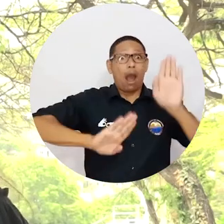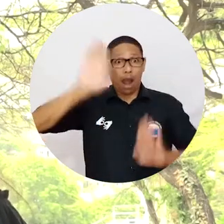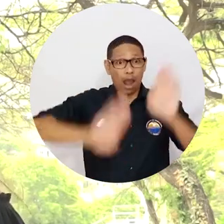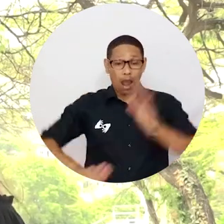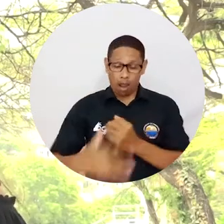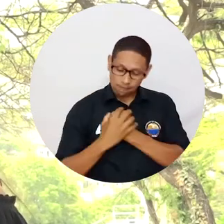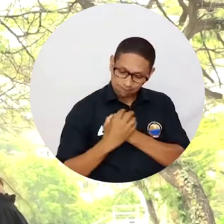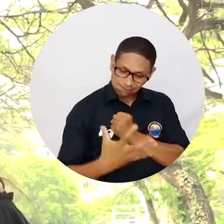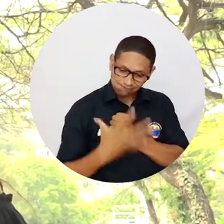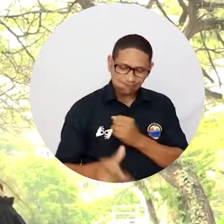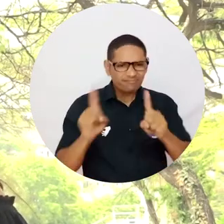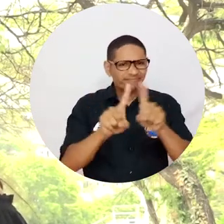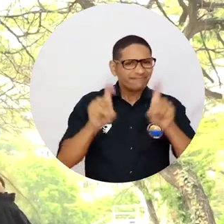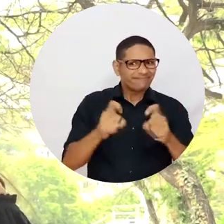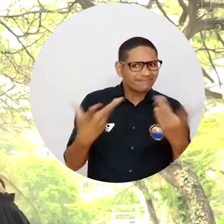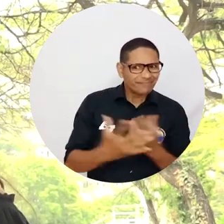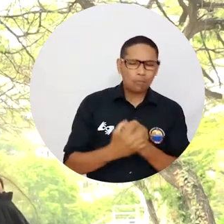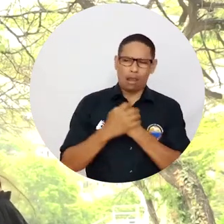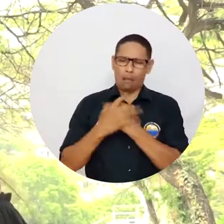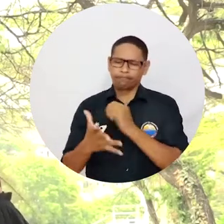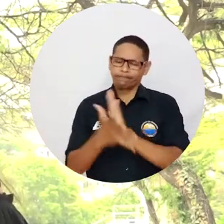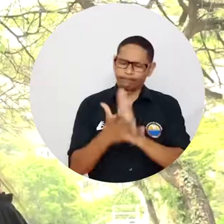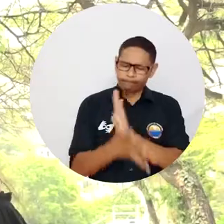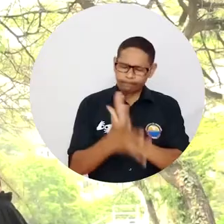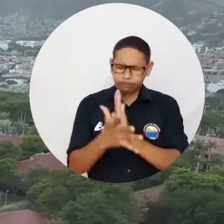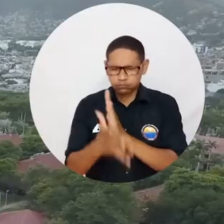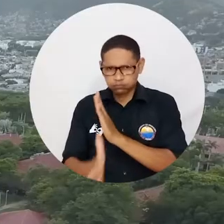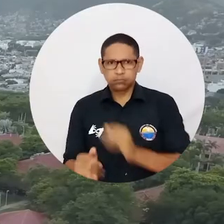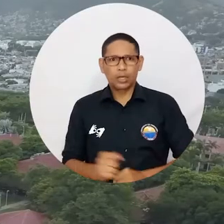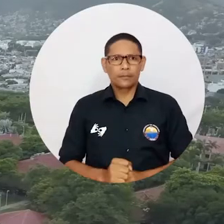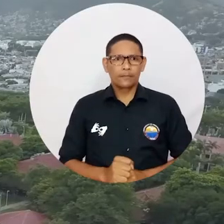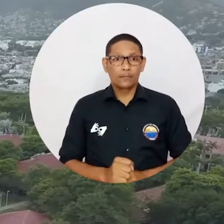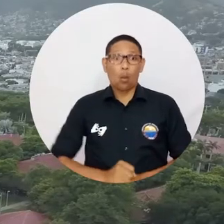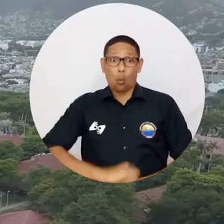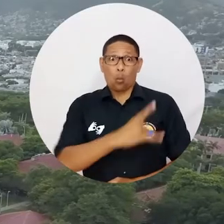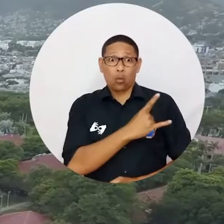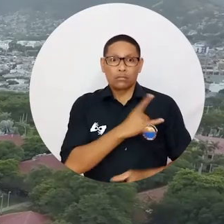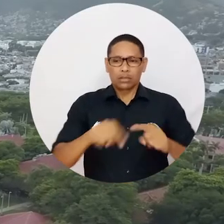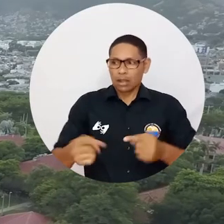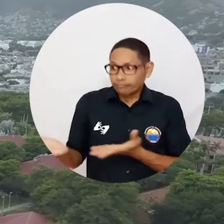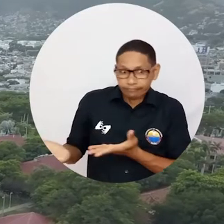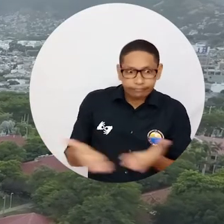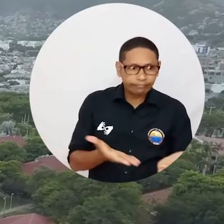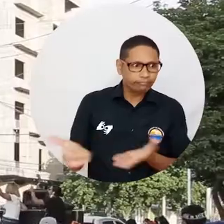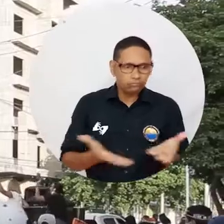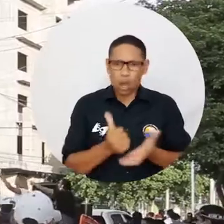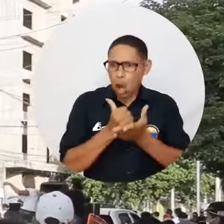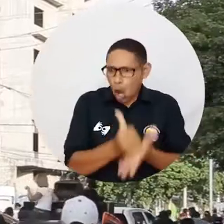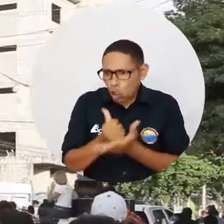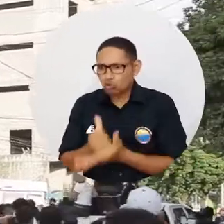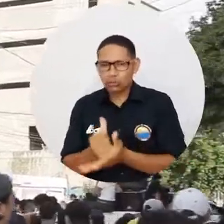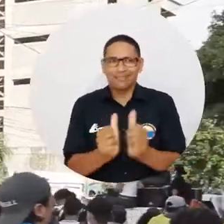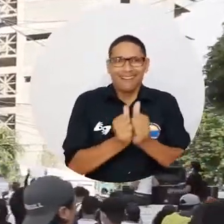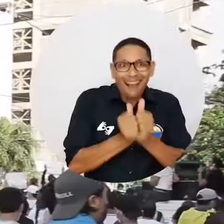también expresaron sus inquietudes para poder solucionar las dudas de sus estudiantes. Por otra parte, la Alma Mater ha venido facilitando el apoyo logístico